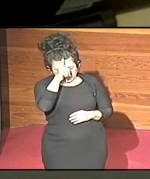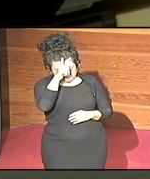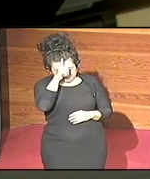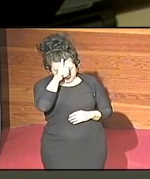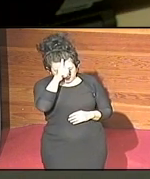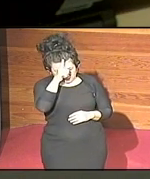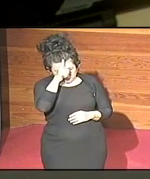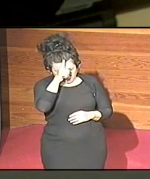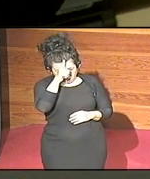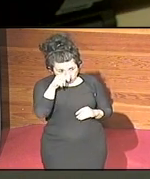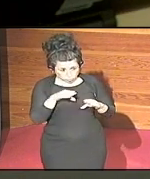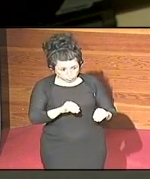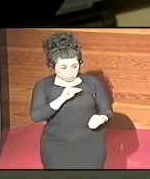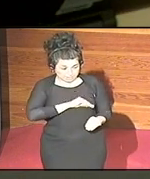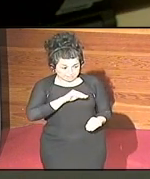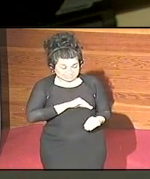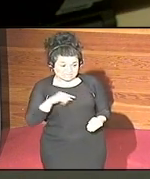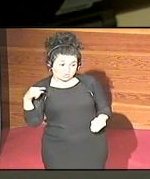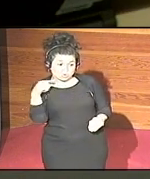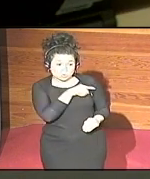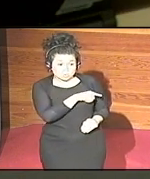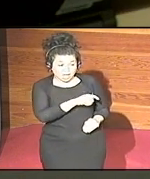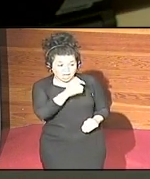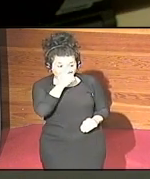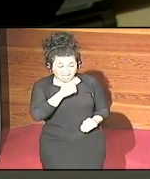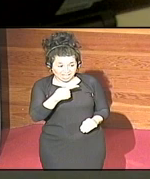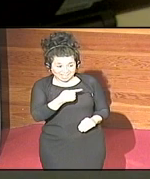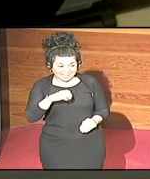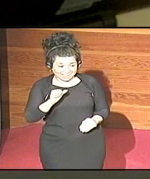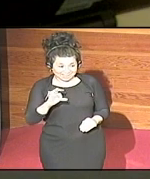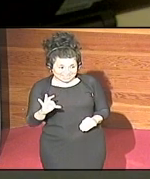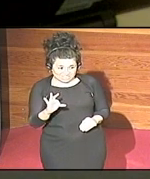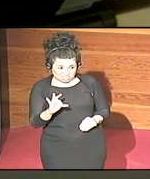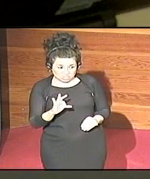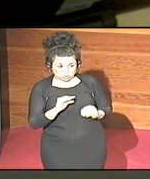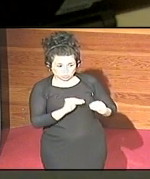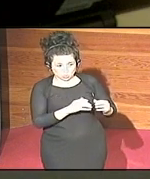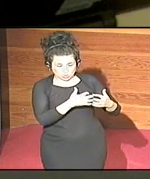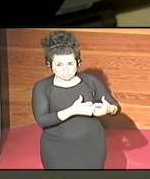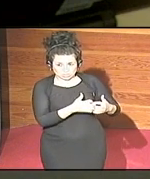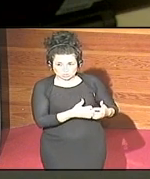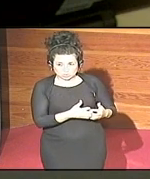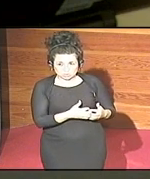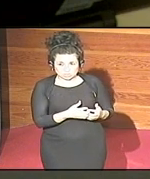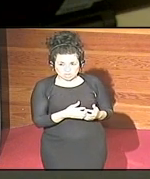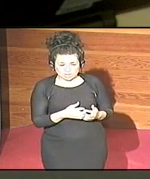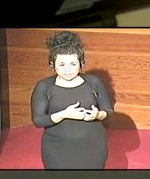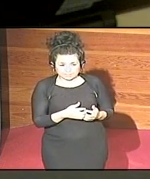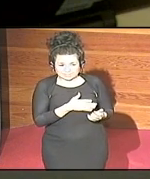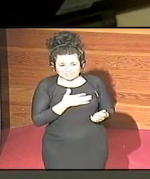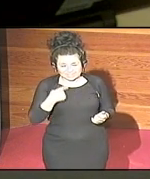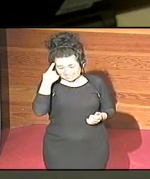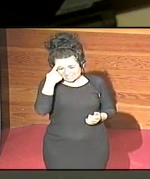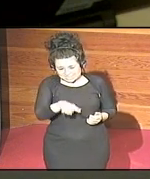utilización del gas ruso por su industria. Entonces, quería saber si usted incluso podría llegar